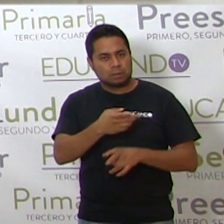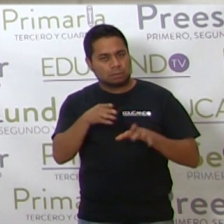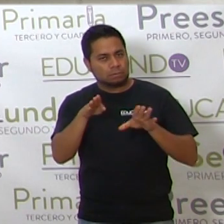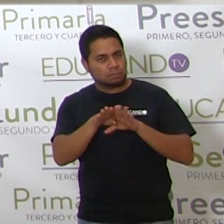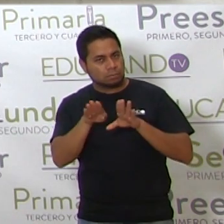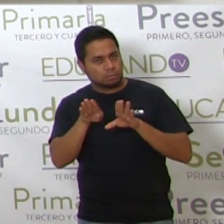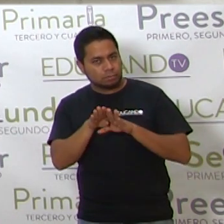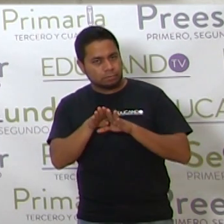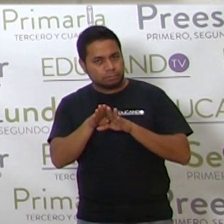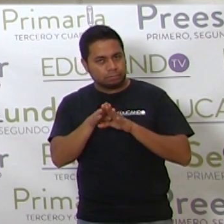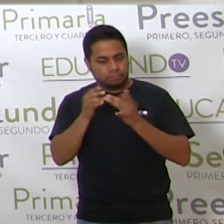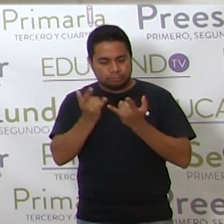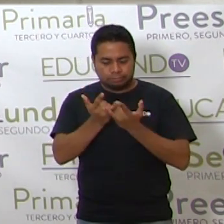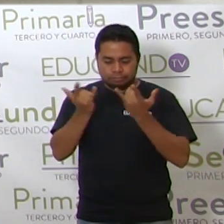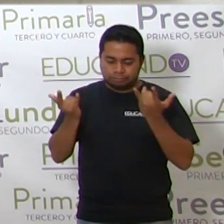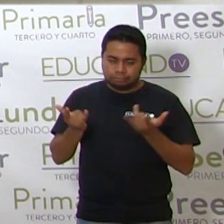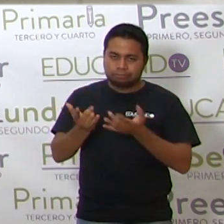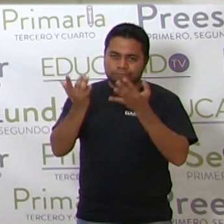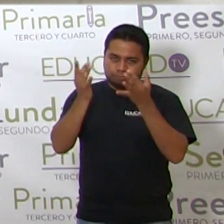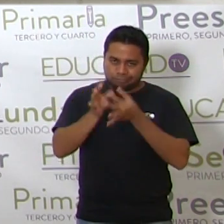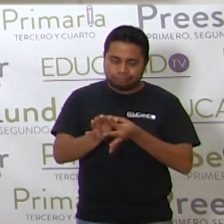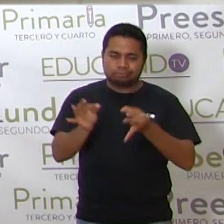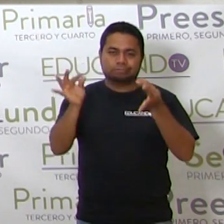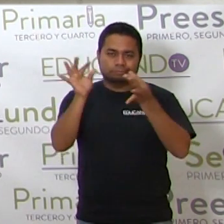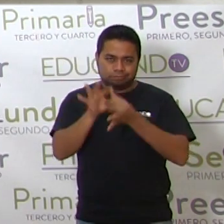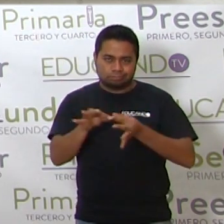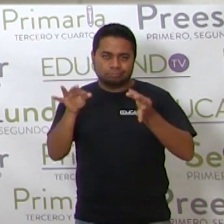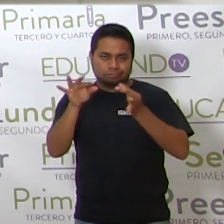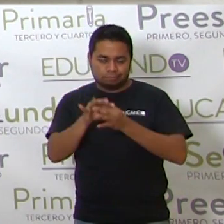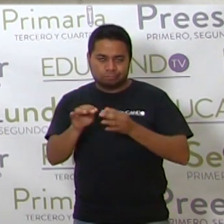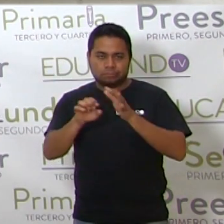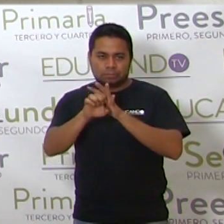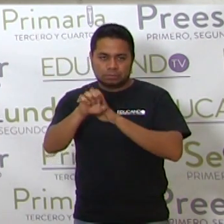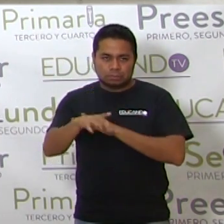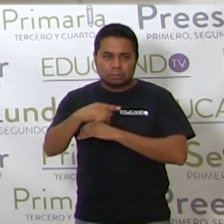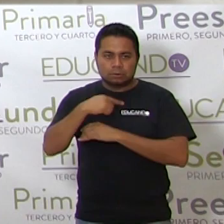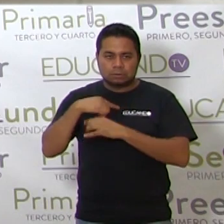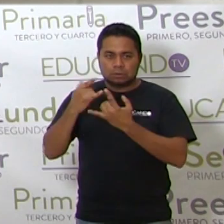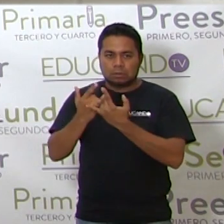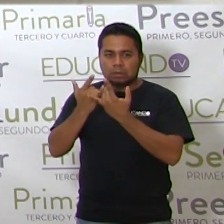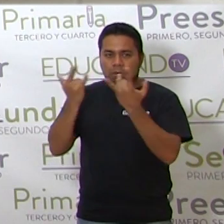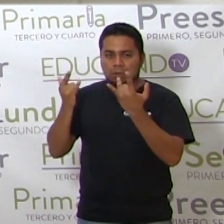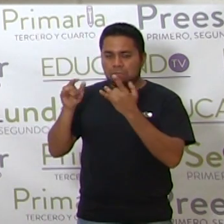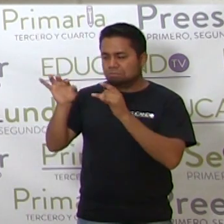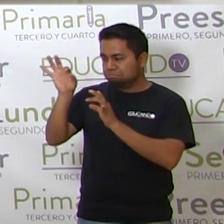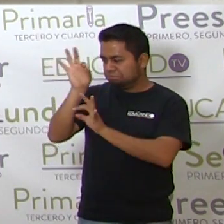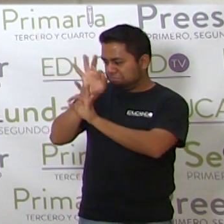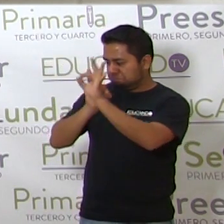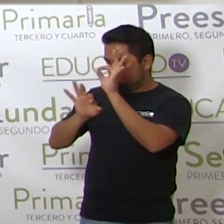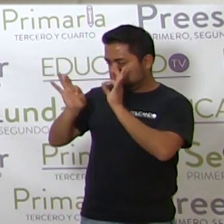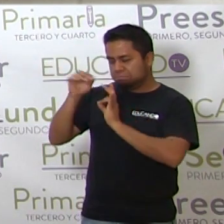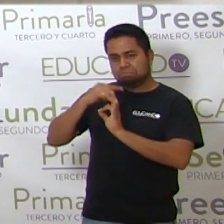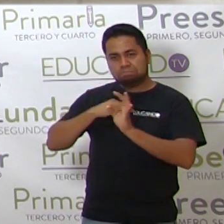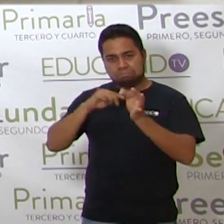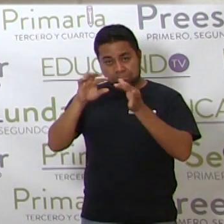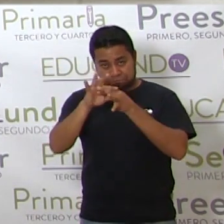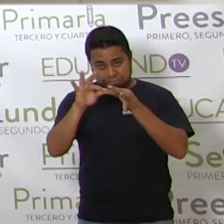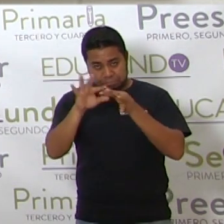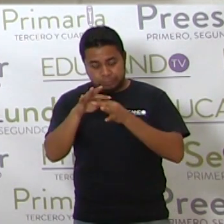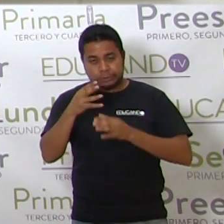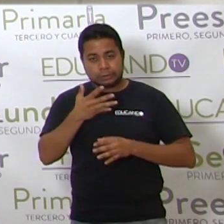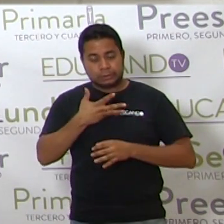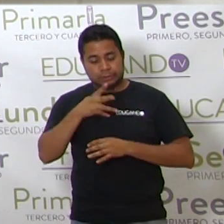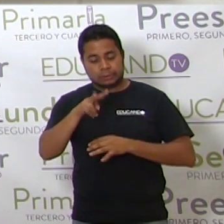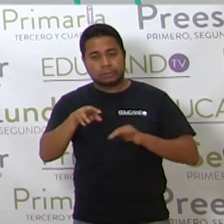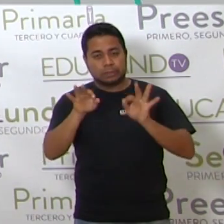cuenta la historia bien cuando nosotros elegimos dicha historia que vamos a contar es muy importante que